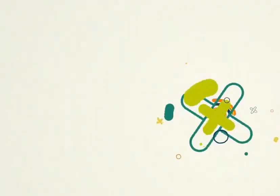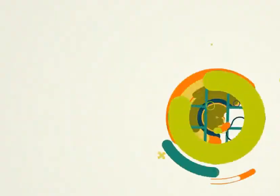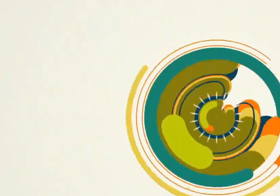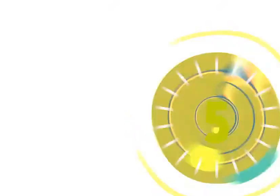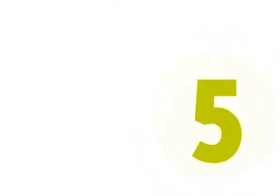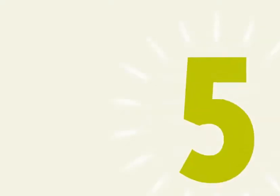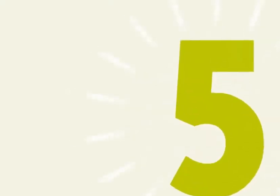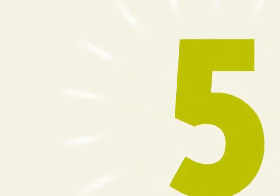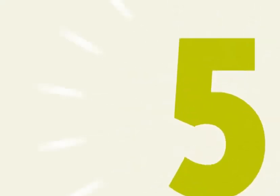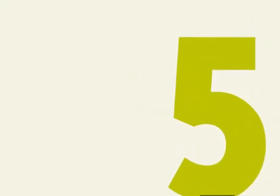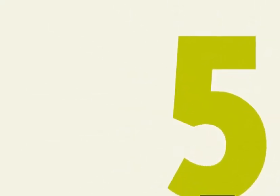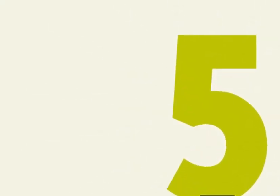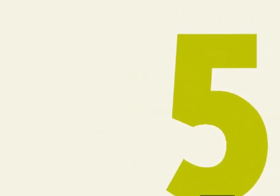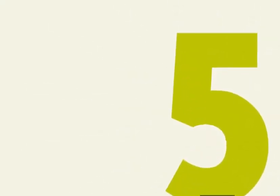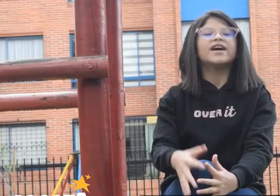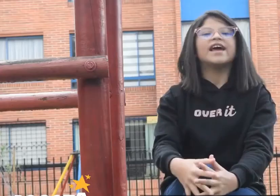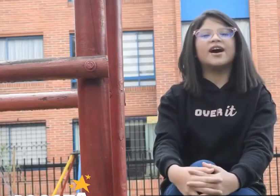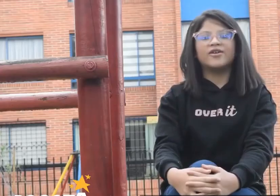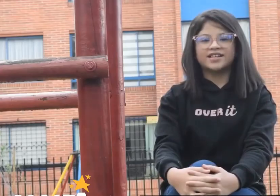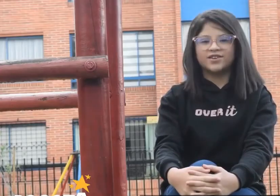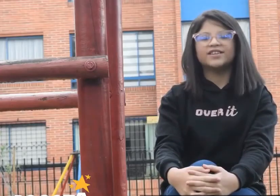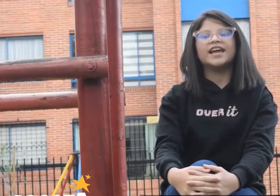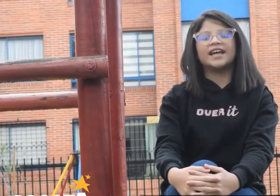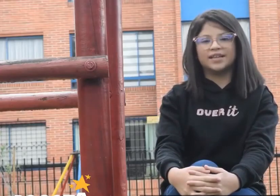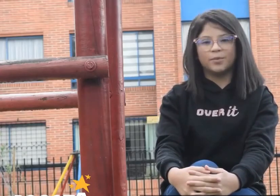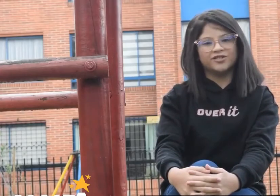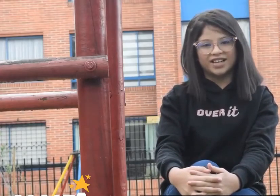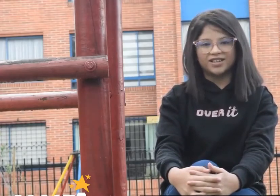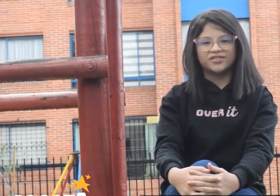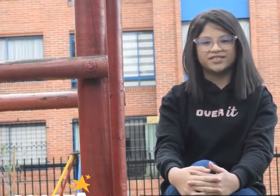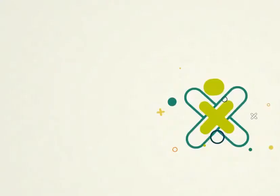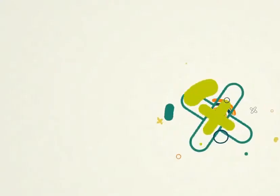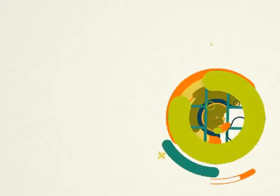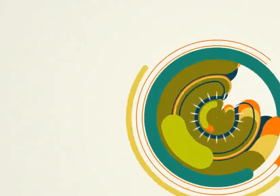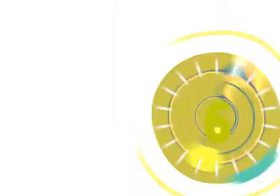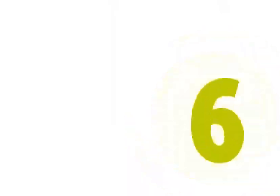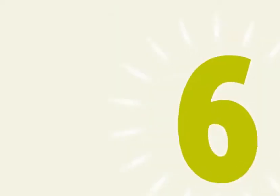proyecto. 5. Elaboración del anteproyecto.